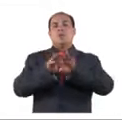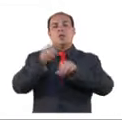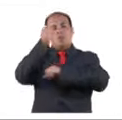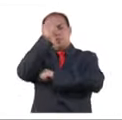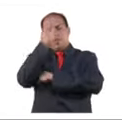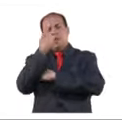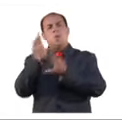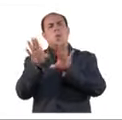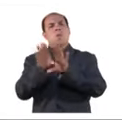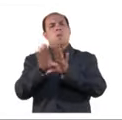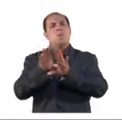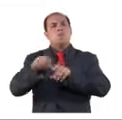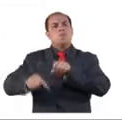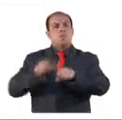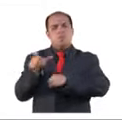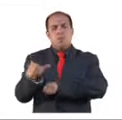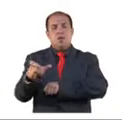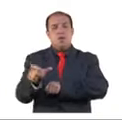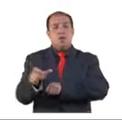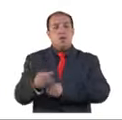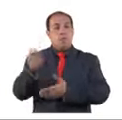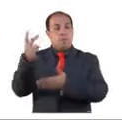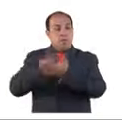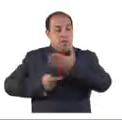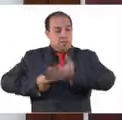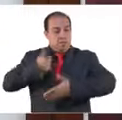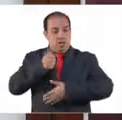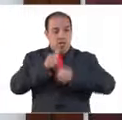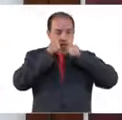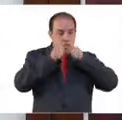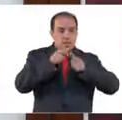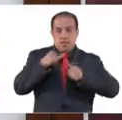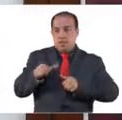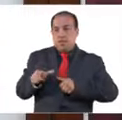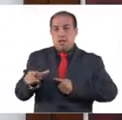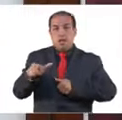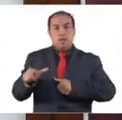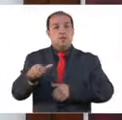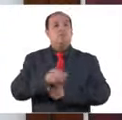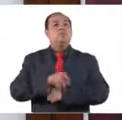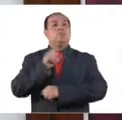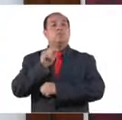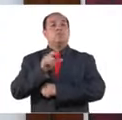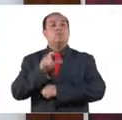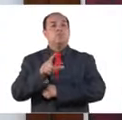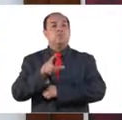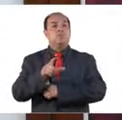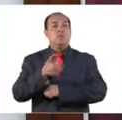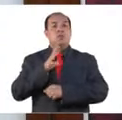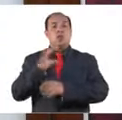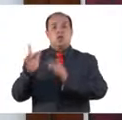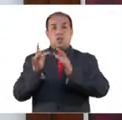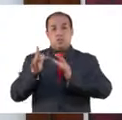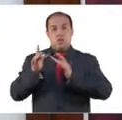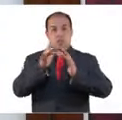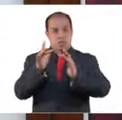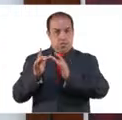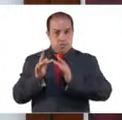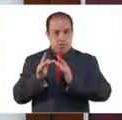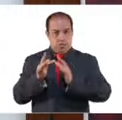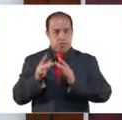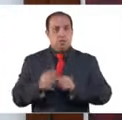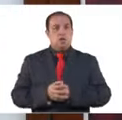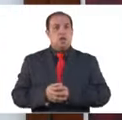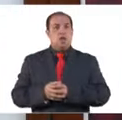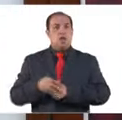Recordarán que, insisto, desde la estrategia de inicio es atender las periferias, pero al mismo tiempo hacer propiamente una red, que quede integrada como red. No